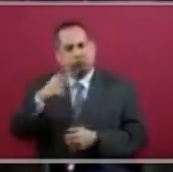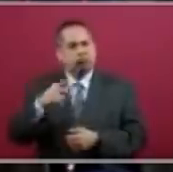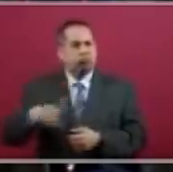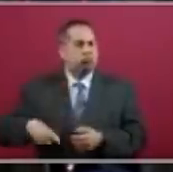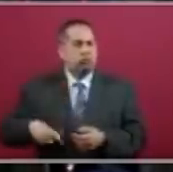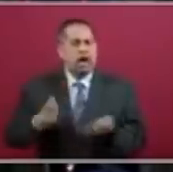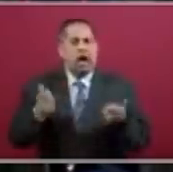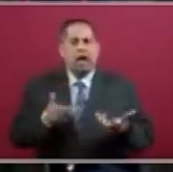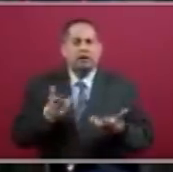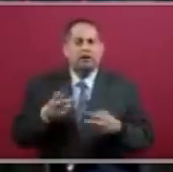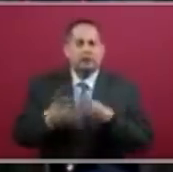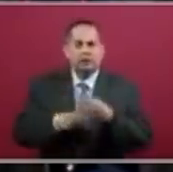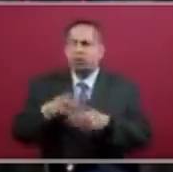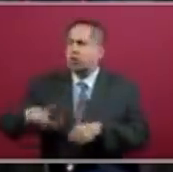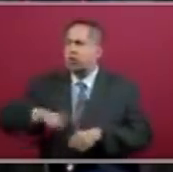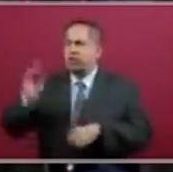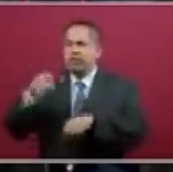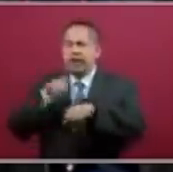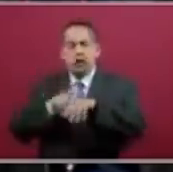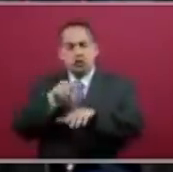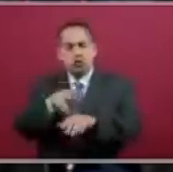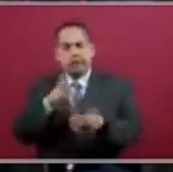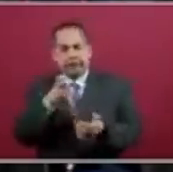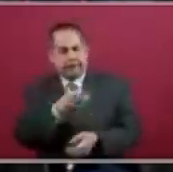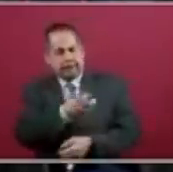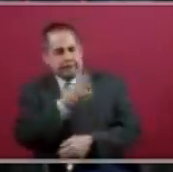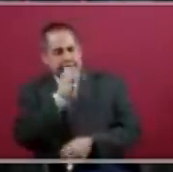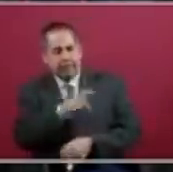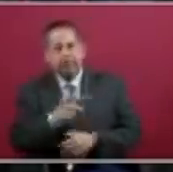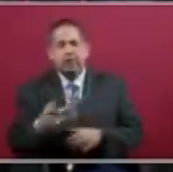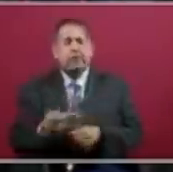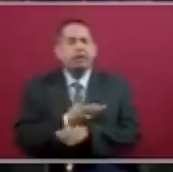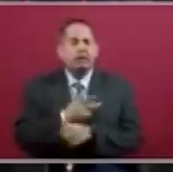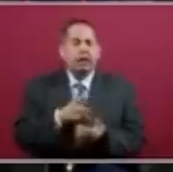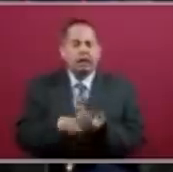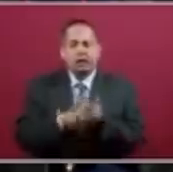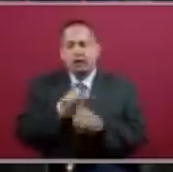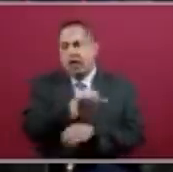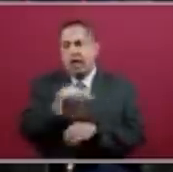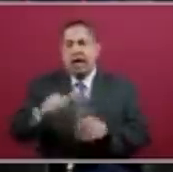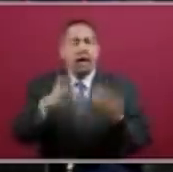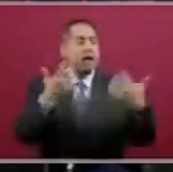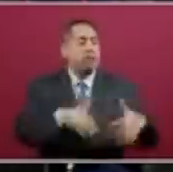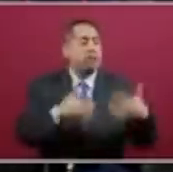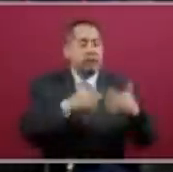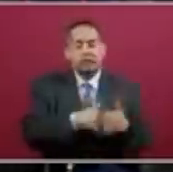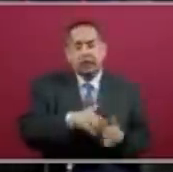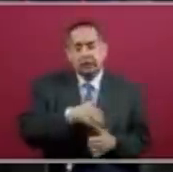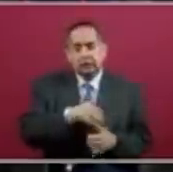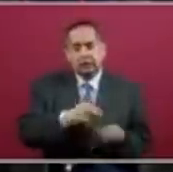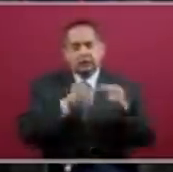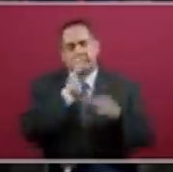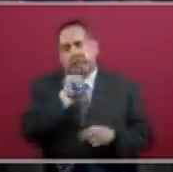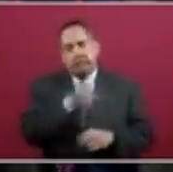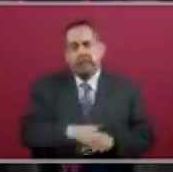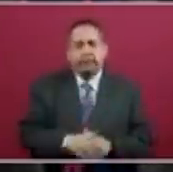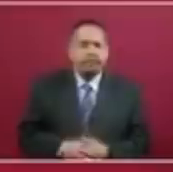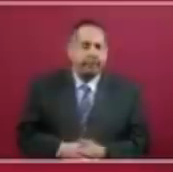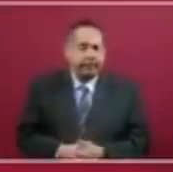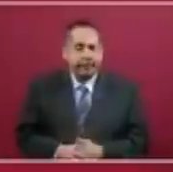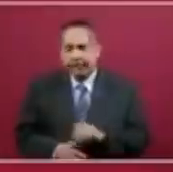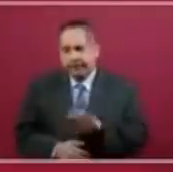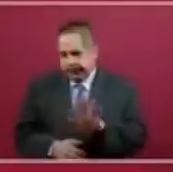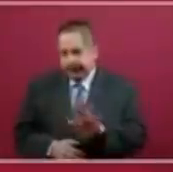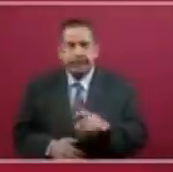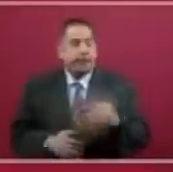la estrategia del gobierno federal para evitar esta situación, principalmente en lo que toca a las empresas que están incurriendo en esto? Pues la empresa que